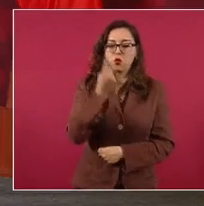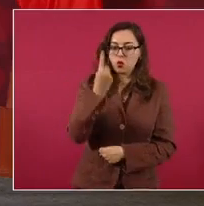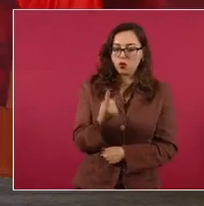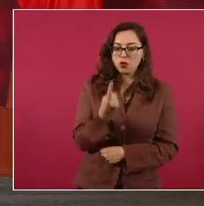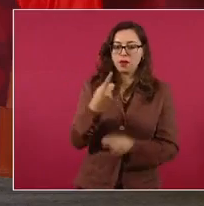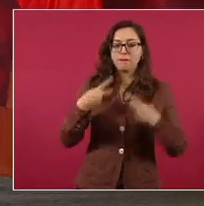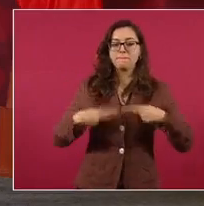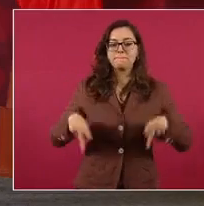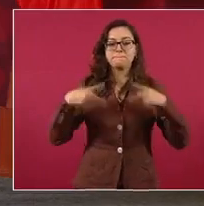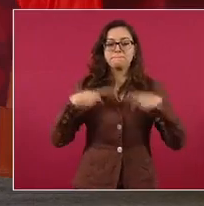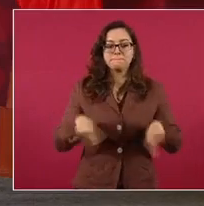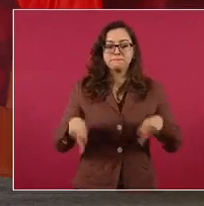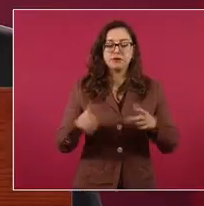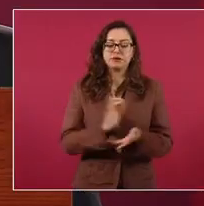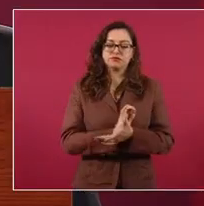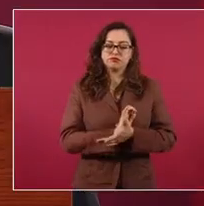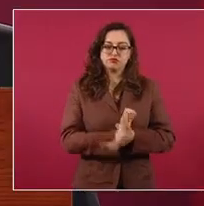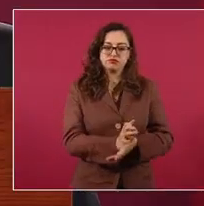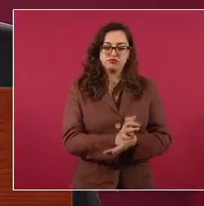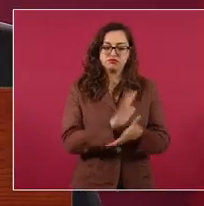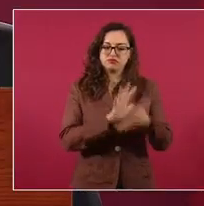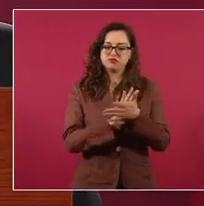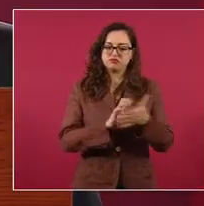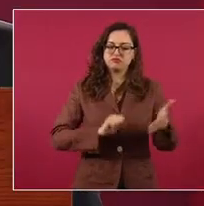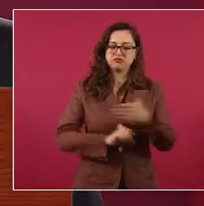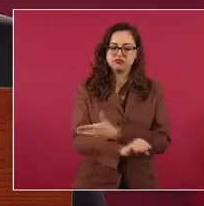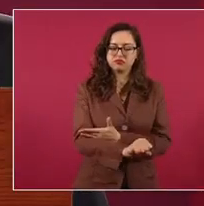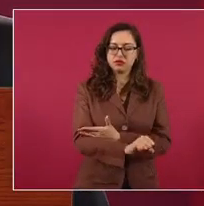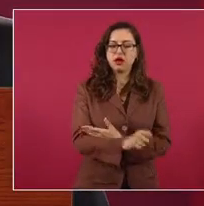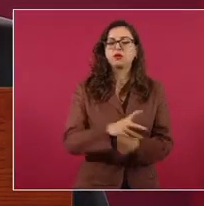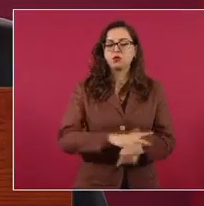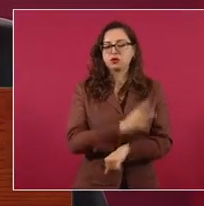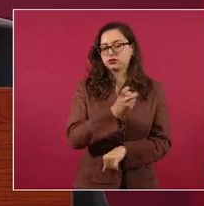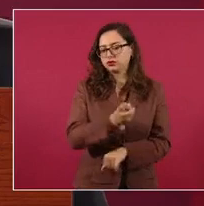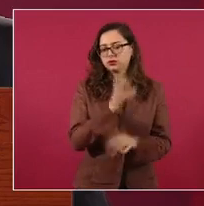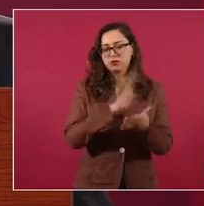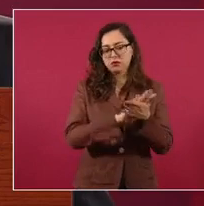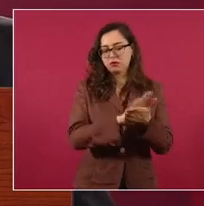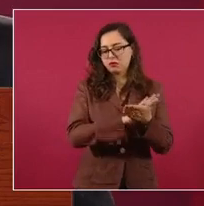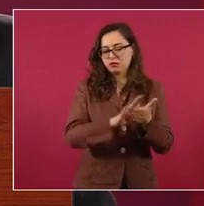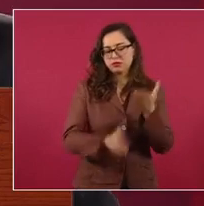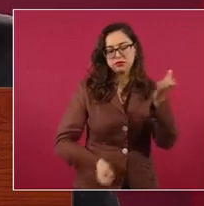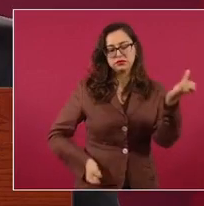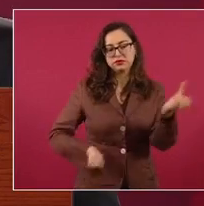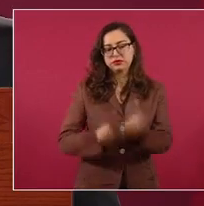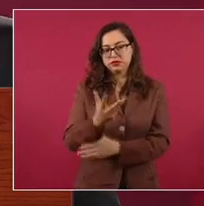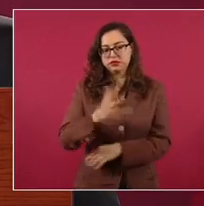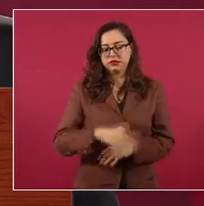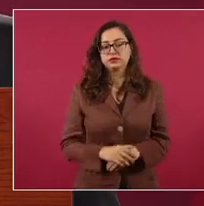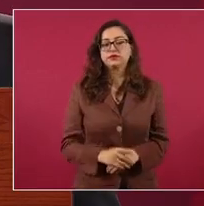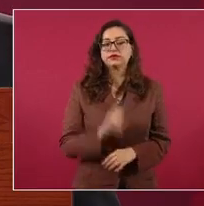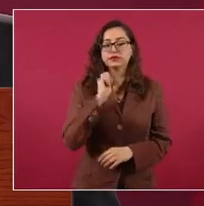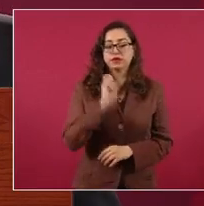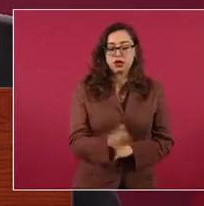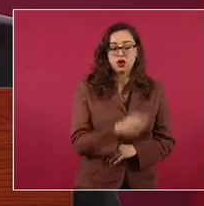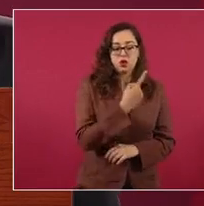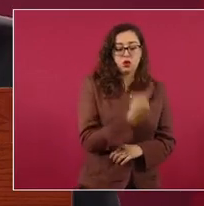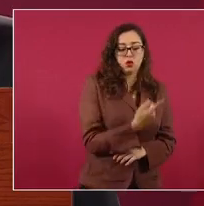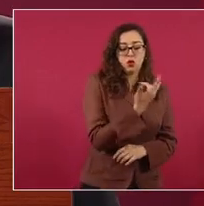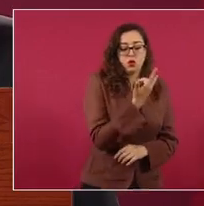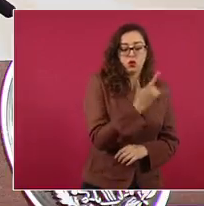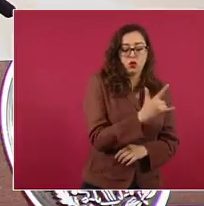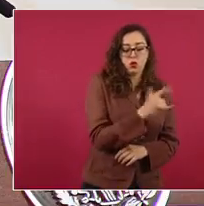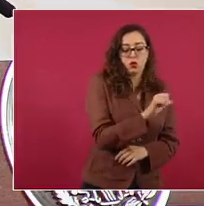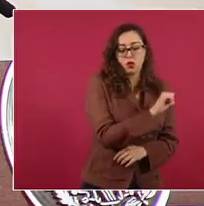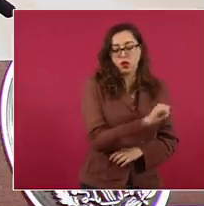una persona víctima de discriminación. Esto quiere decir que del 1 de julio al 26 de